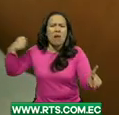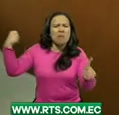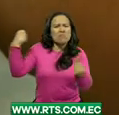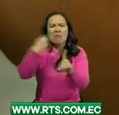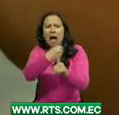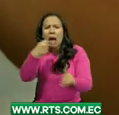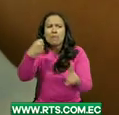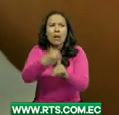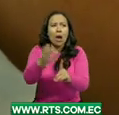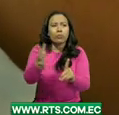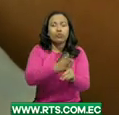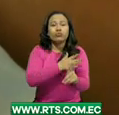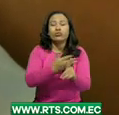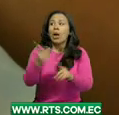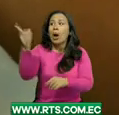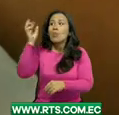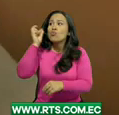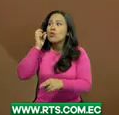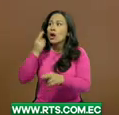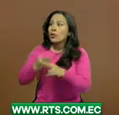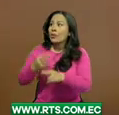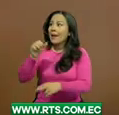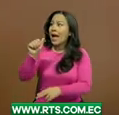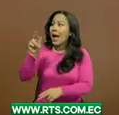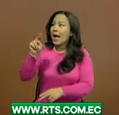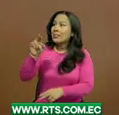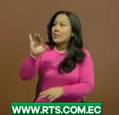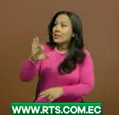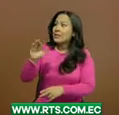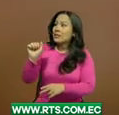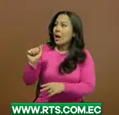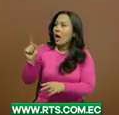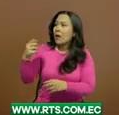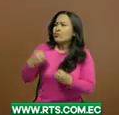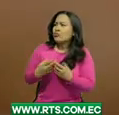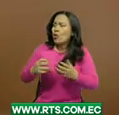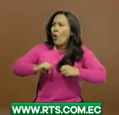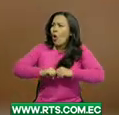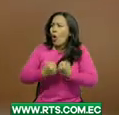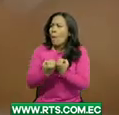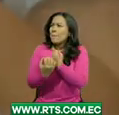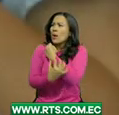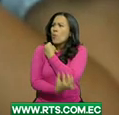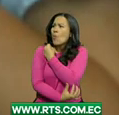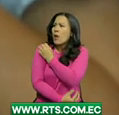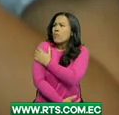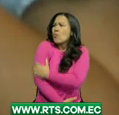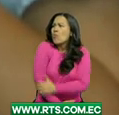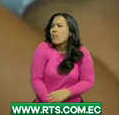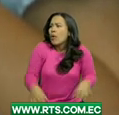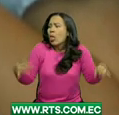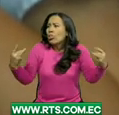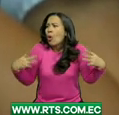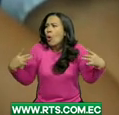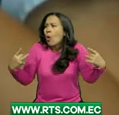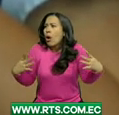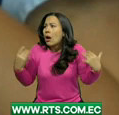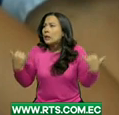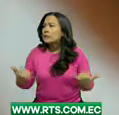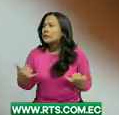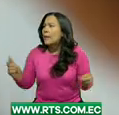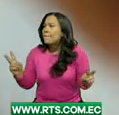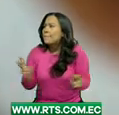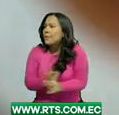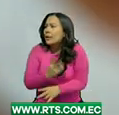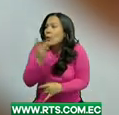Ella es Anita M. y desde la cama del hospital con múltiples fracturas en su cuerpo, esperando ser transferida a un centro de primer nivel por la